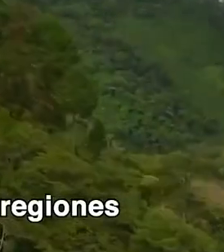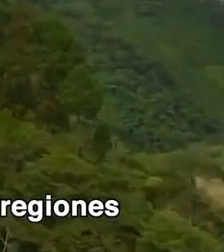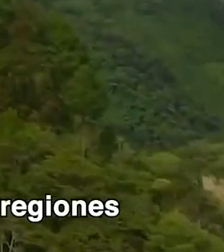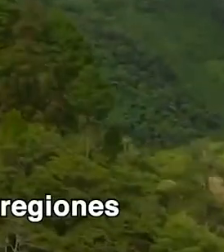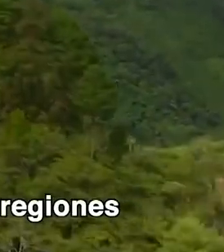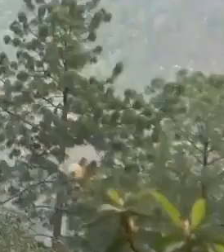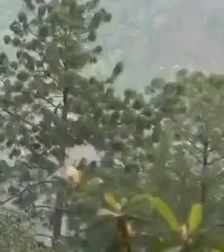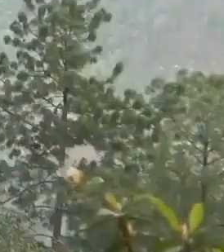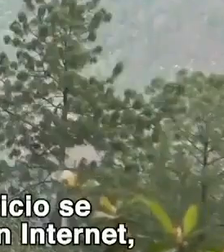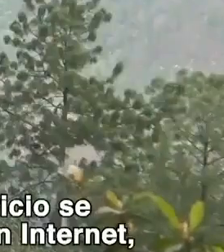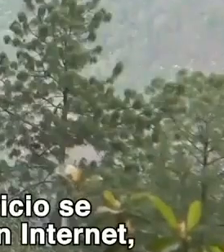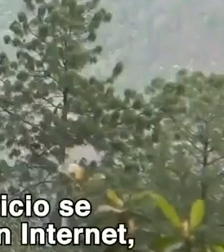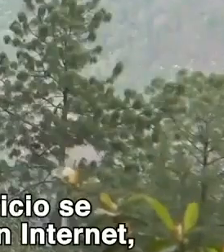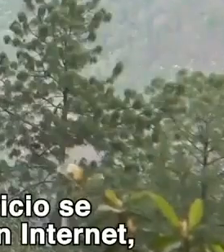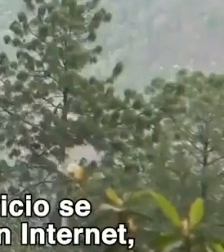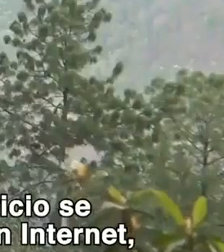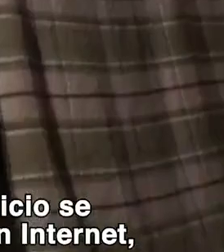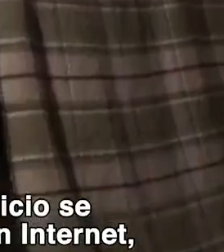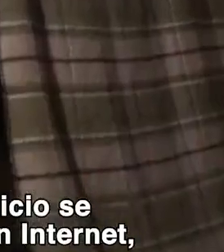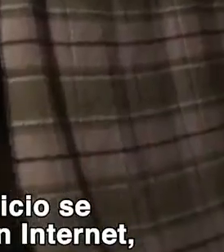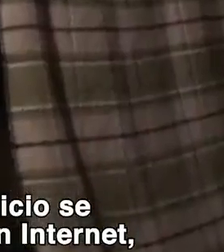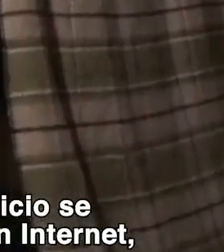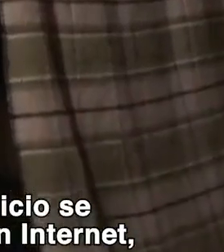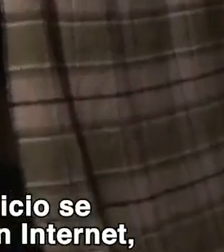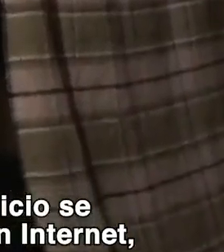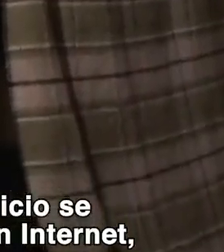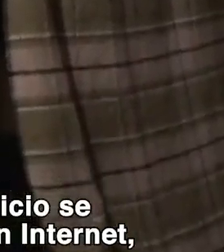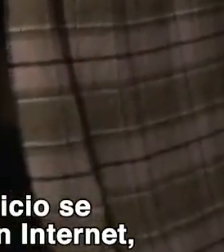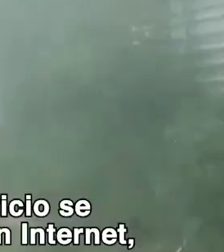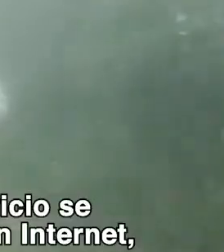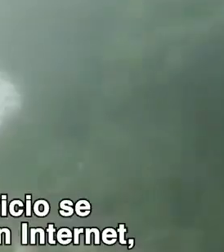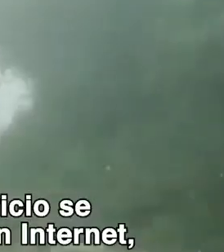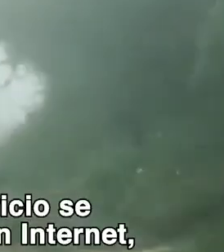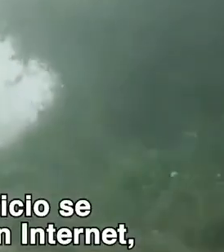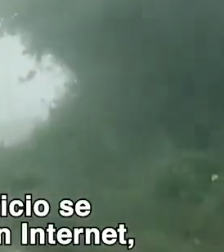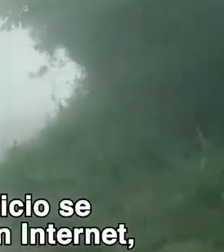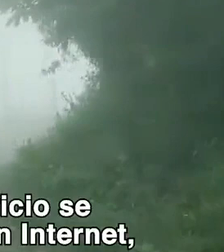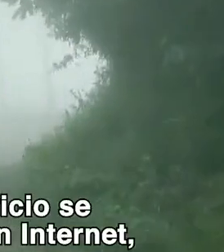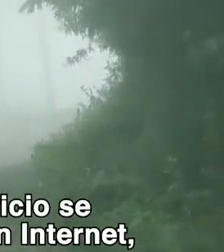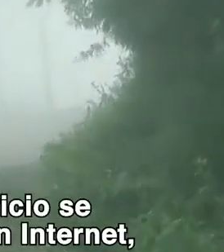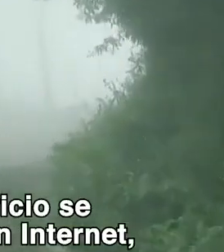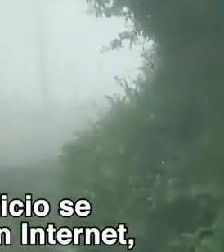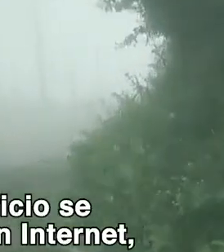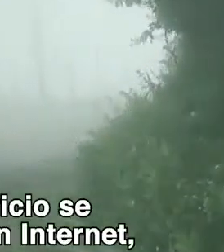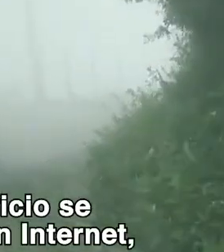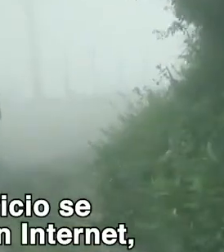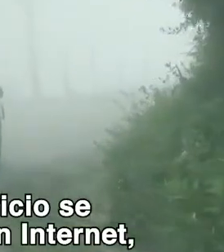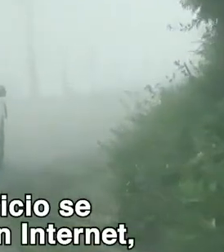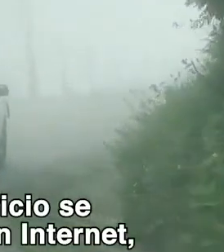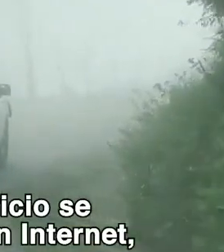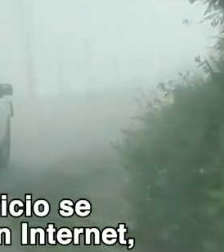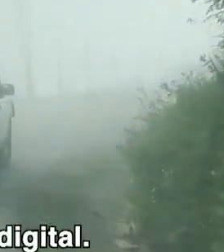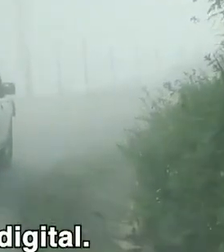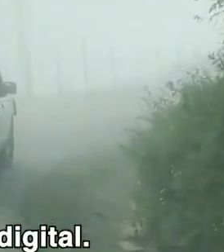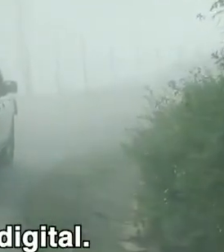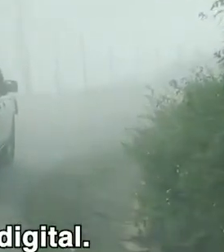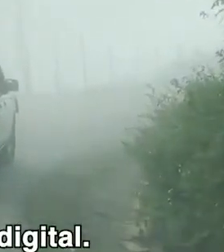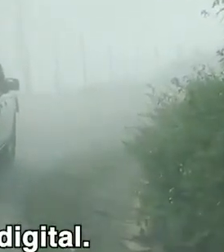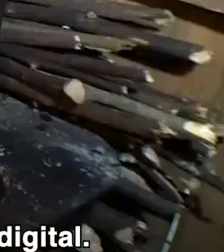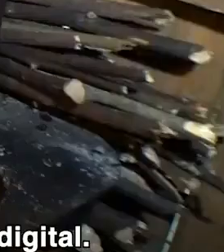marginadas las personas que no tienen acceso a este servicio se encuentran aisladas de la información que fluyen internet